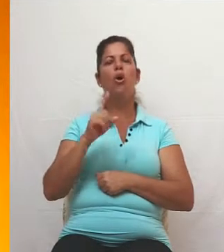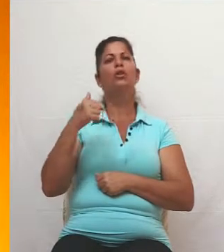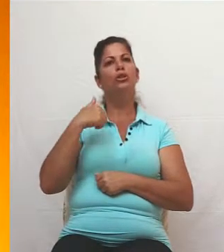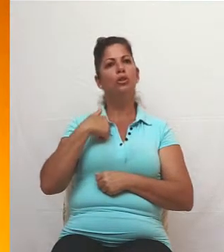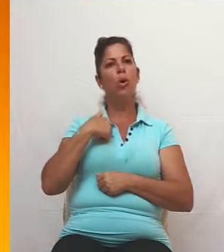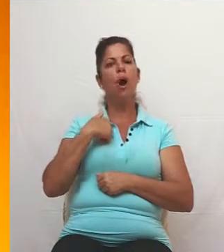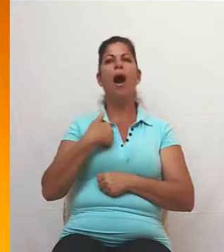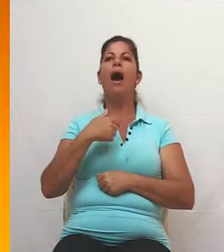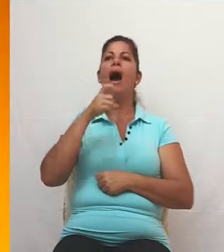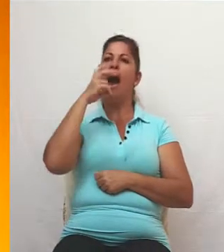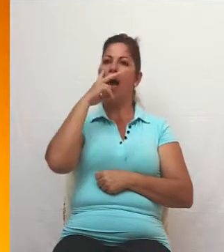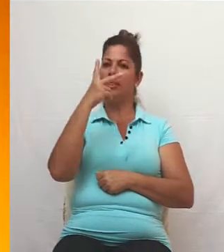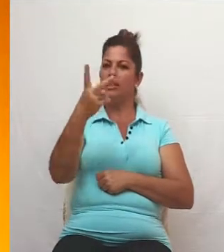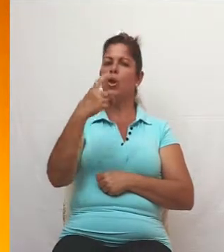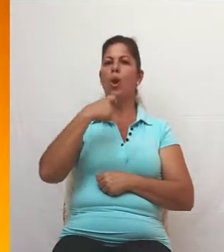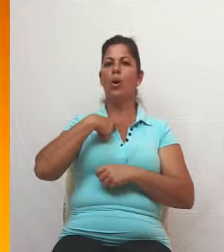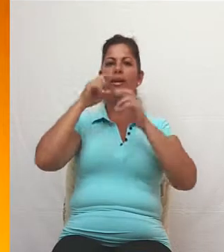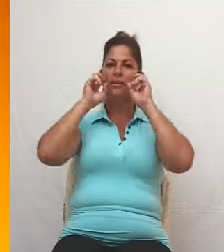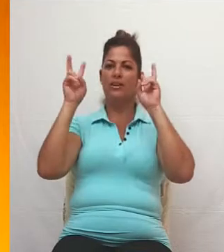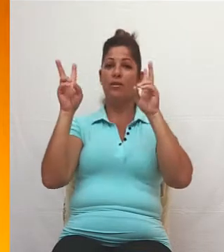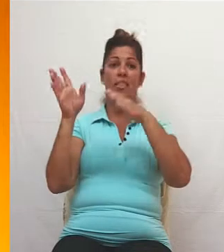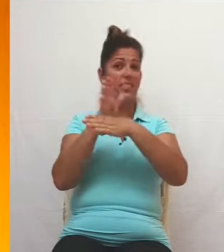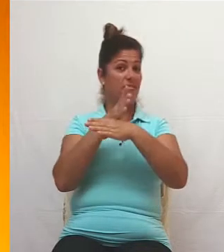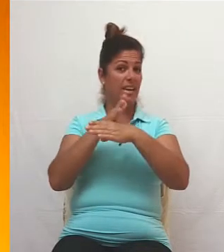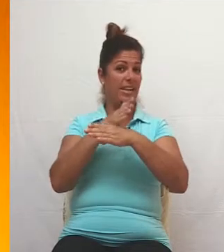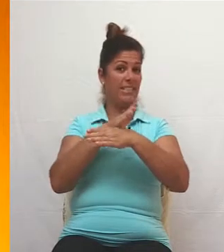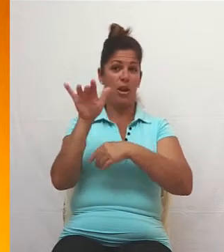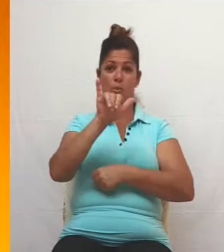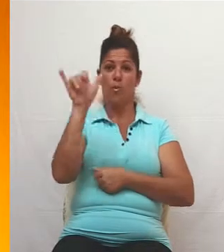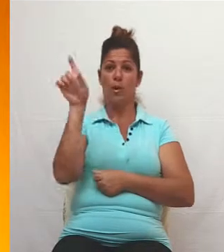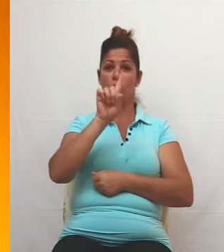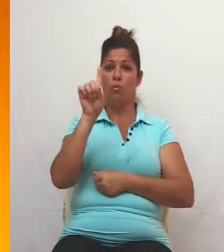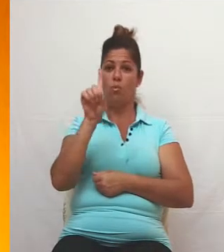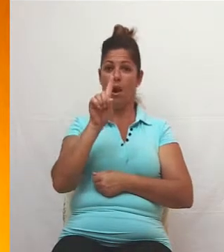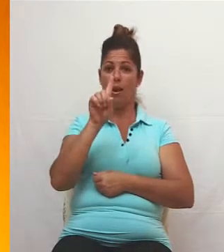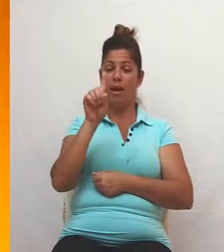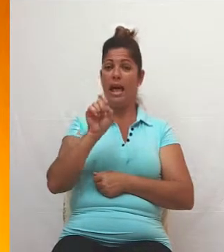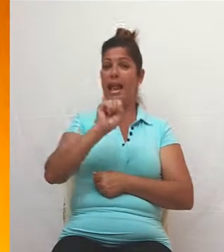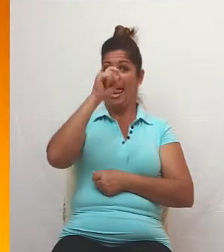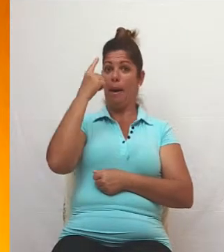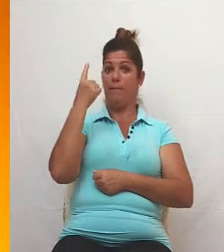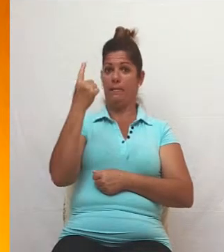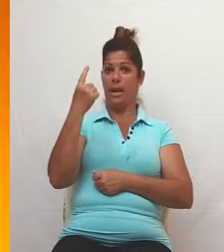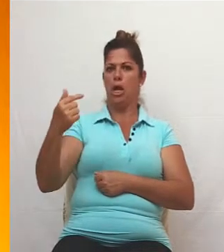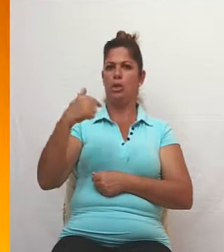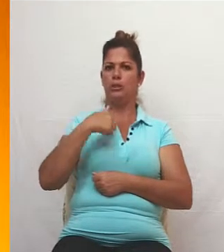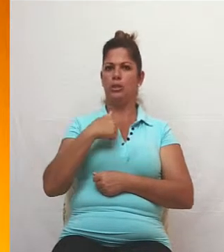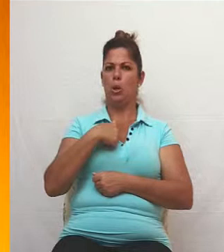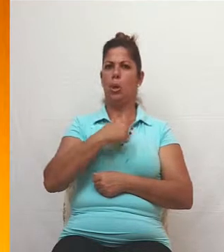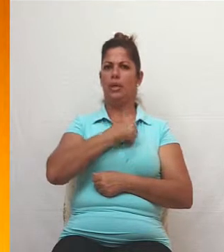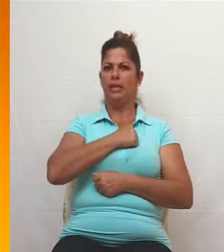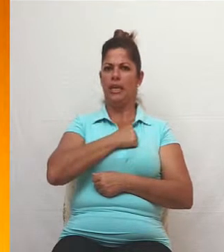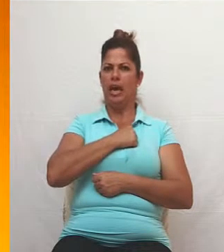estar atento a lo que vivo la diferencia es abismal la